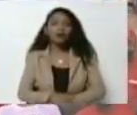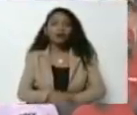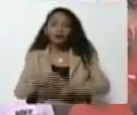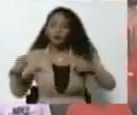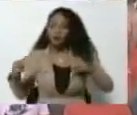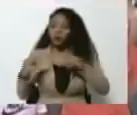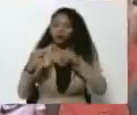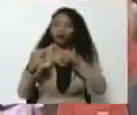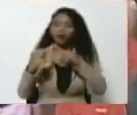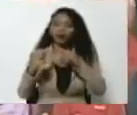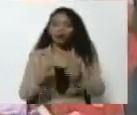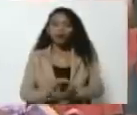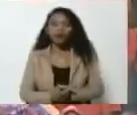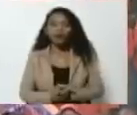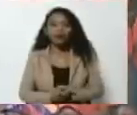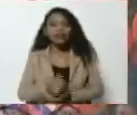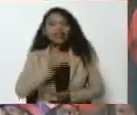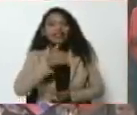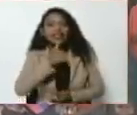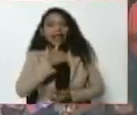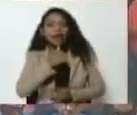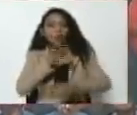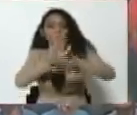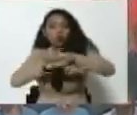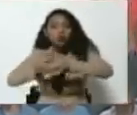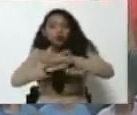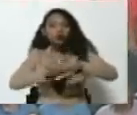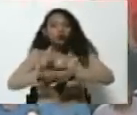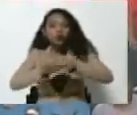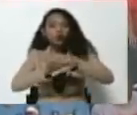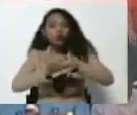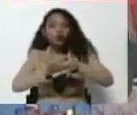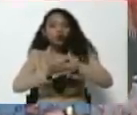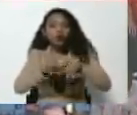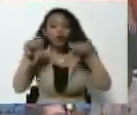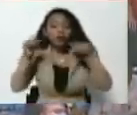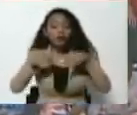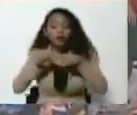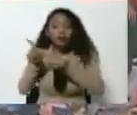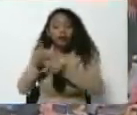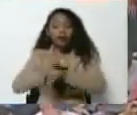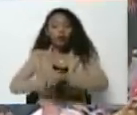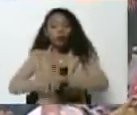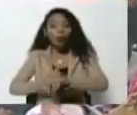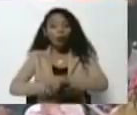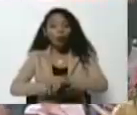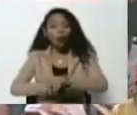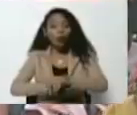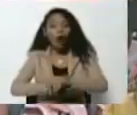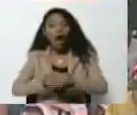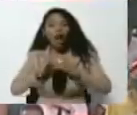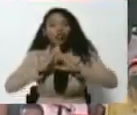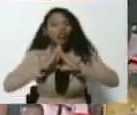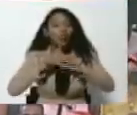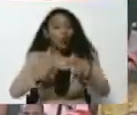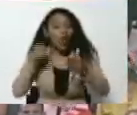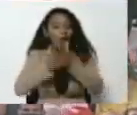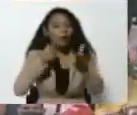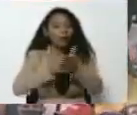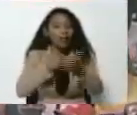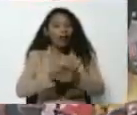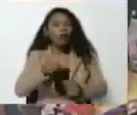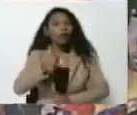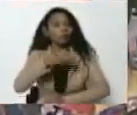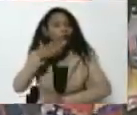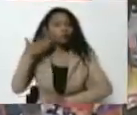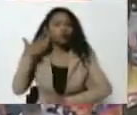encontró con quien nos convocaría a partir de ese momento a todas las batallas por la